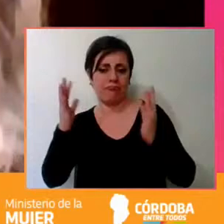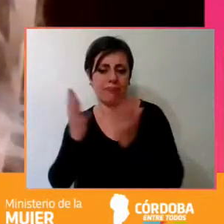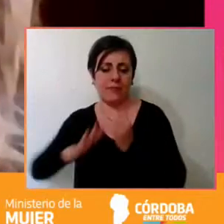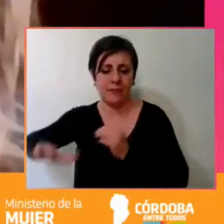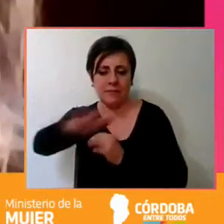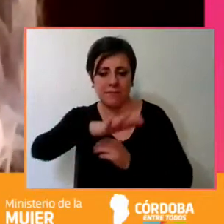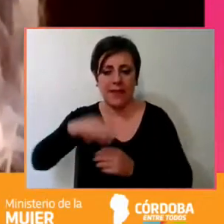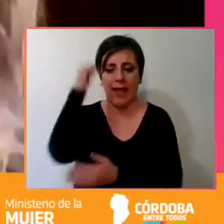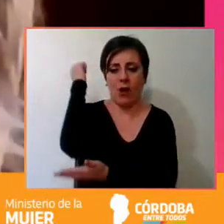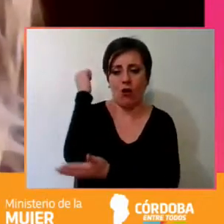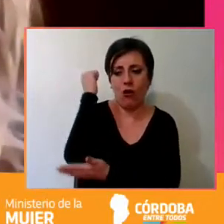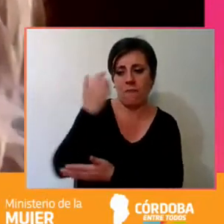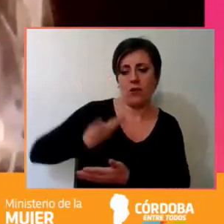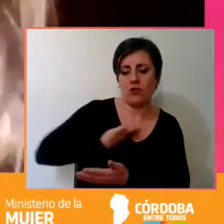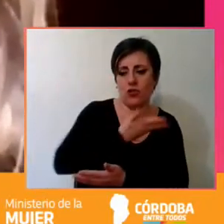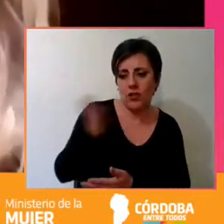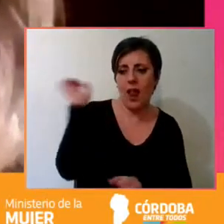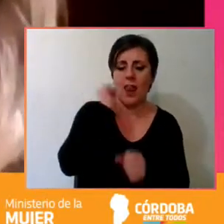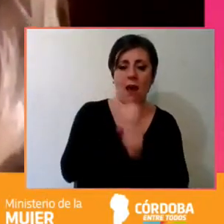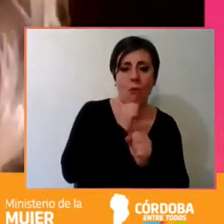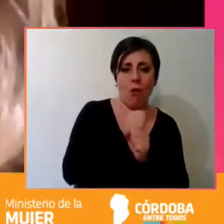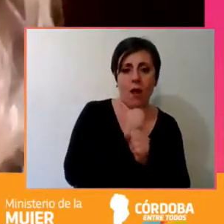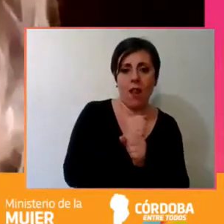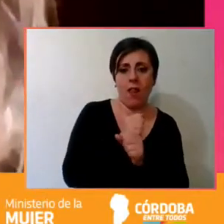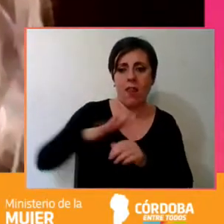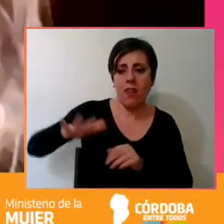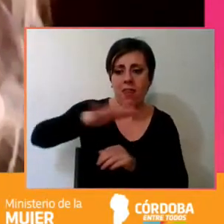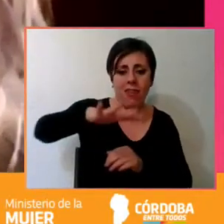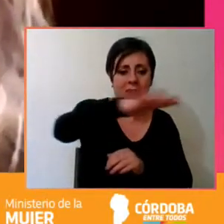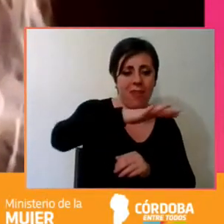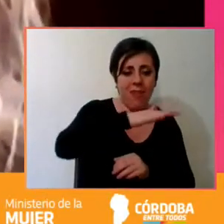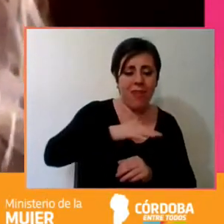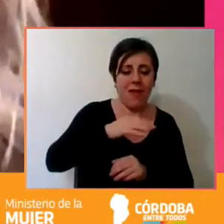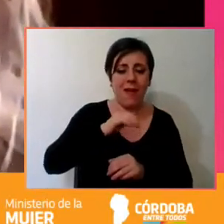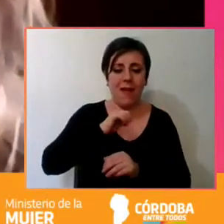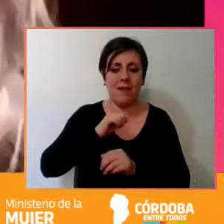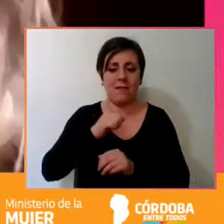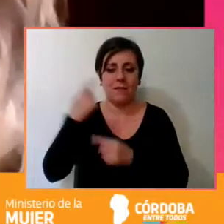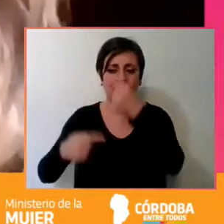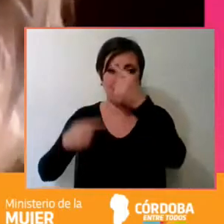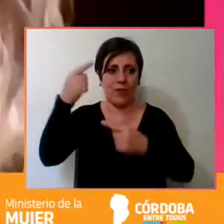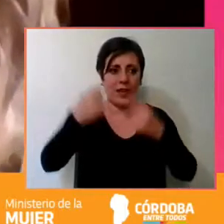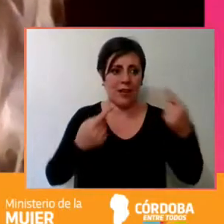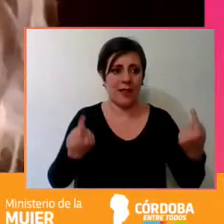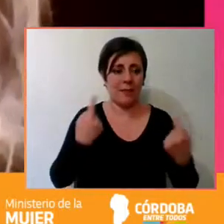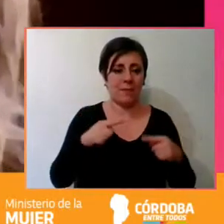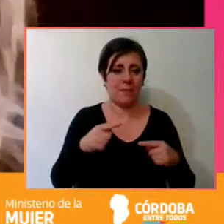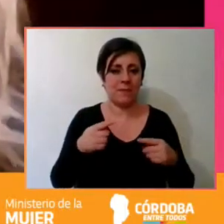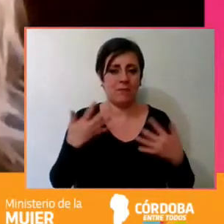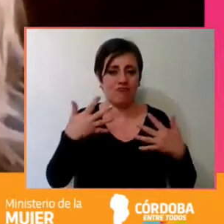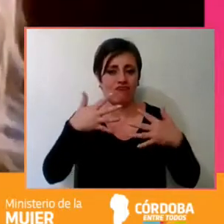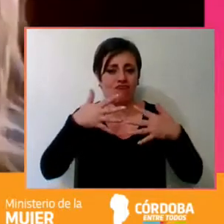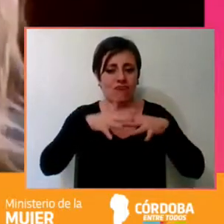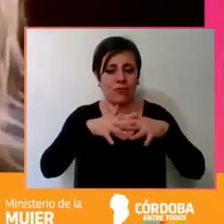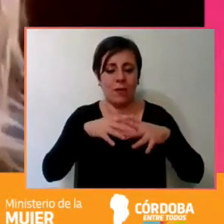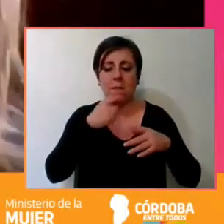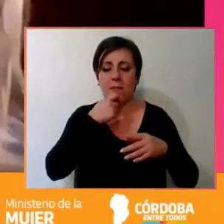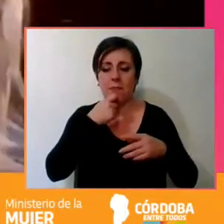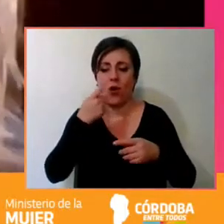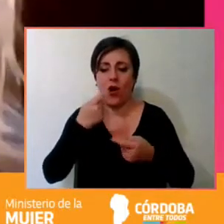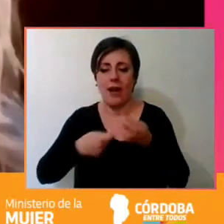lo económico, lo laboral, existen impactos diferenciados, y que si uno sigue haciendo